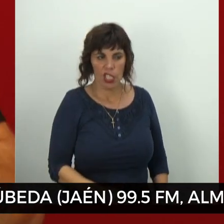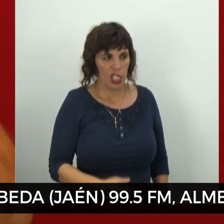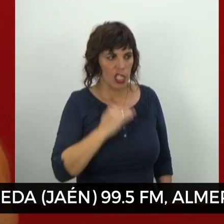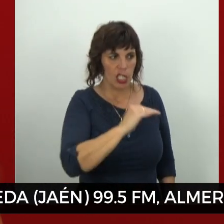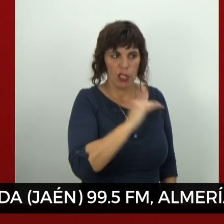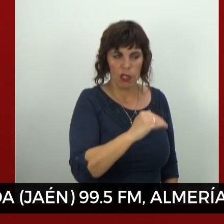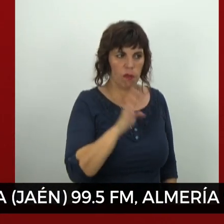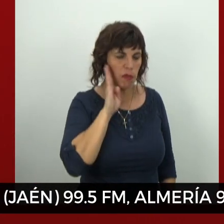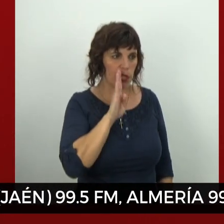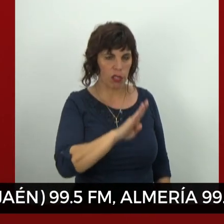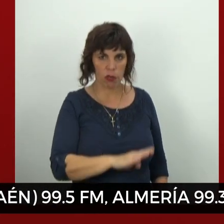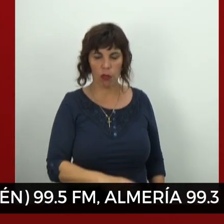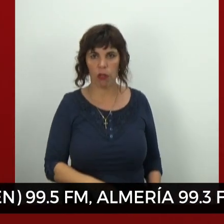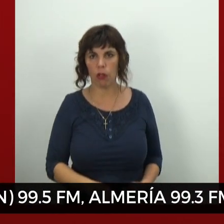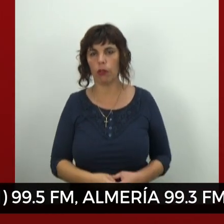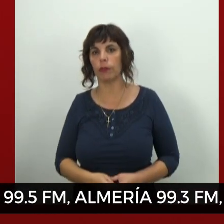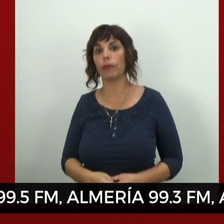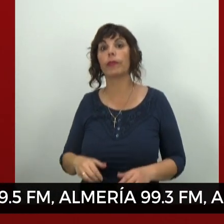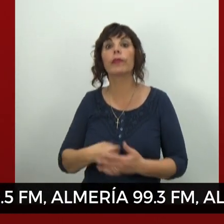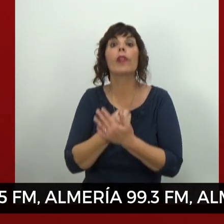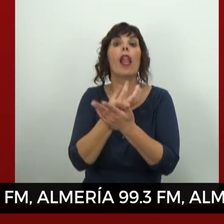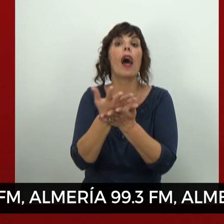Lo mismo que la gracia del Señor Jesucristo,